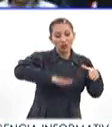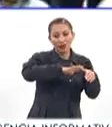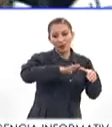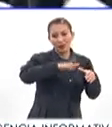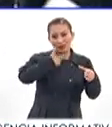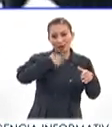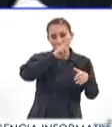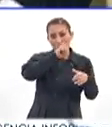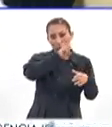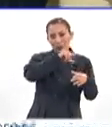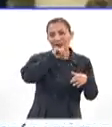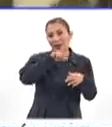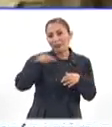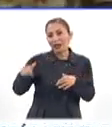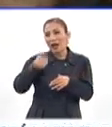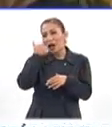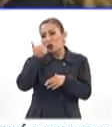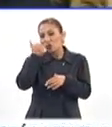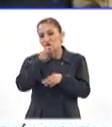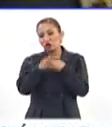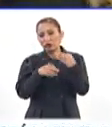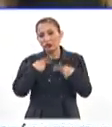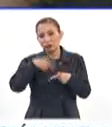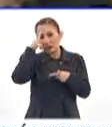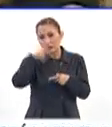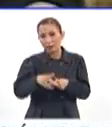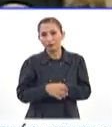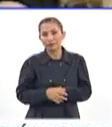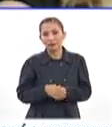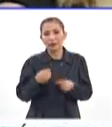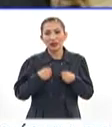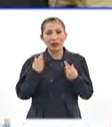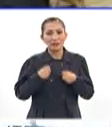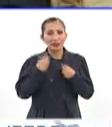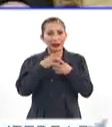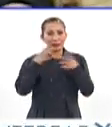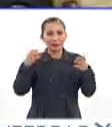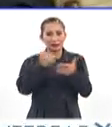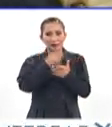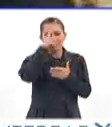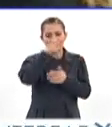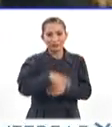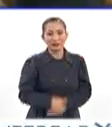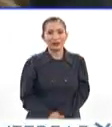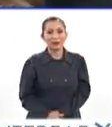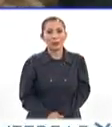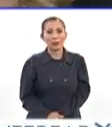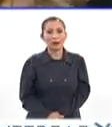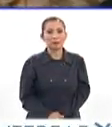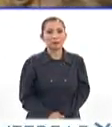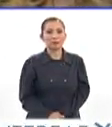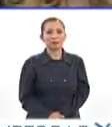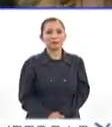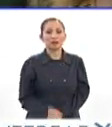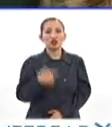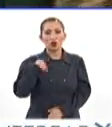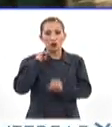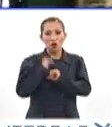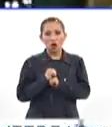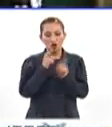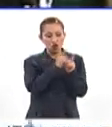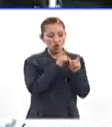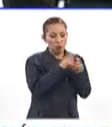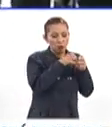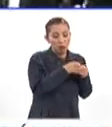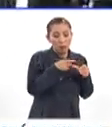por supuesto de la UNAM, y finalmente es de todos los mexicanos y de todos los habitantes de esta magnífica Ciudad de México. Bueno, yo me encargo de un pequeño